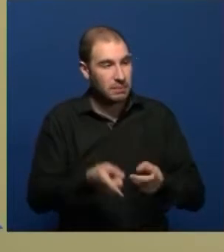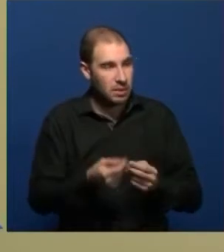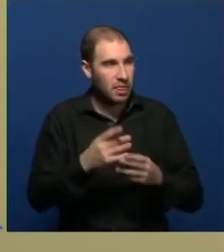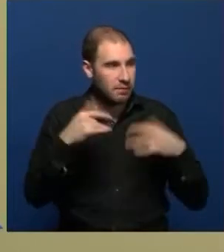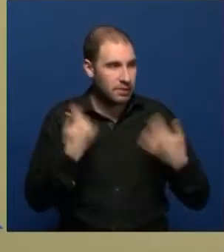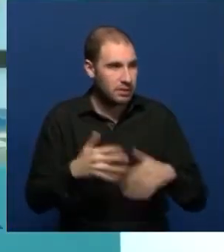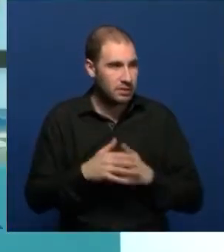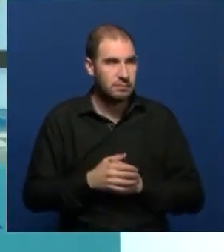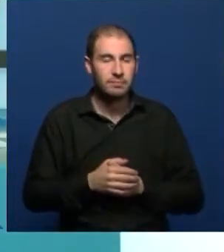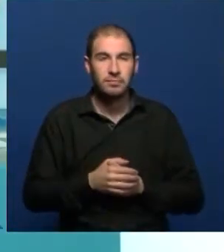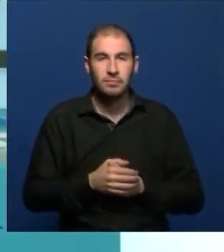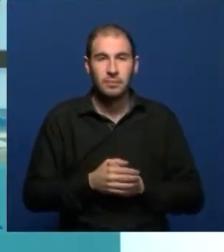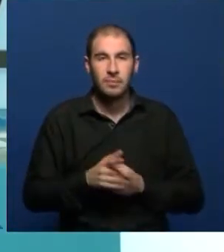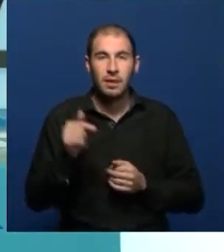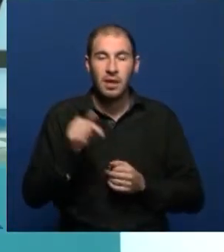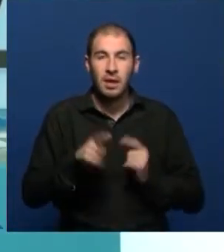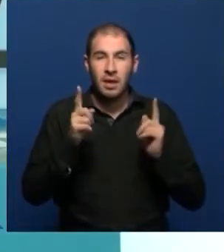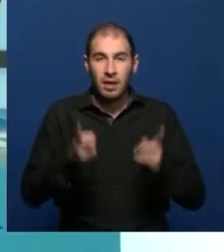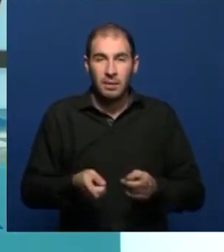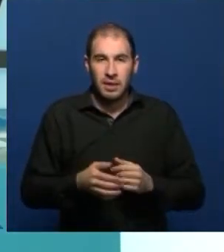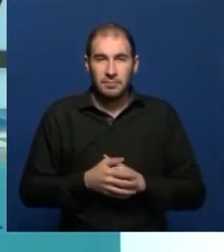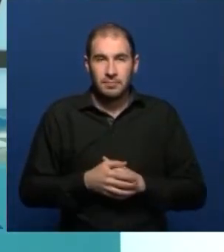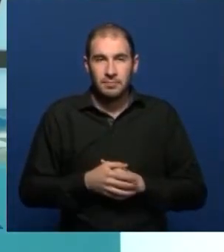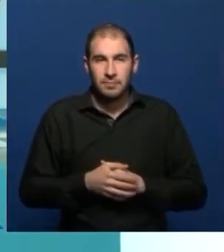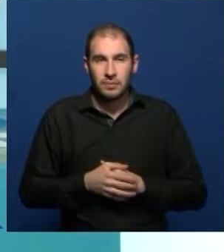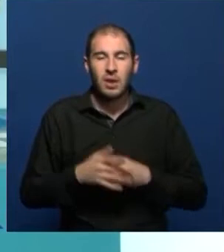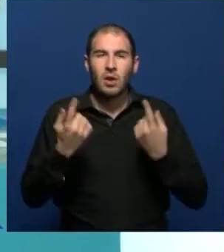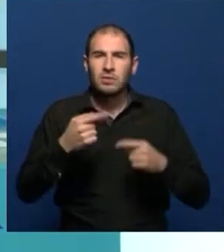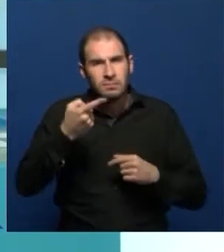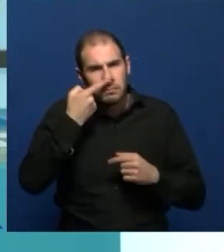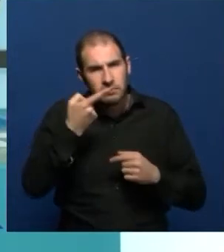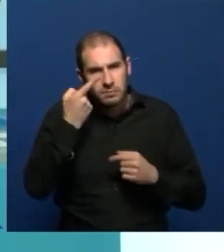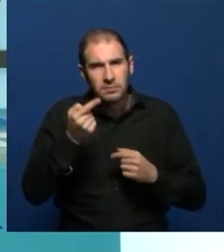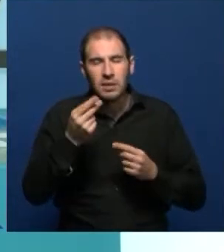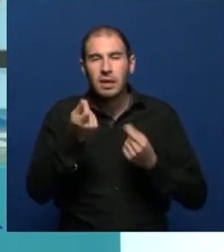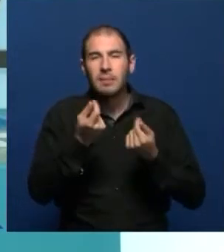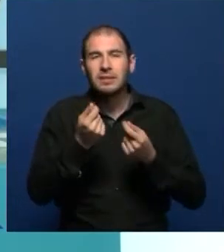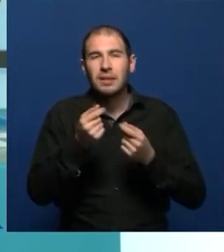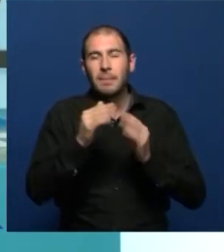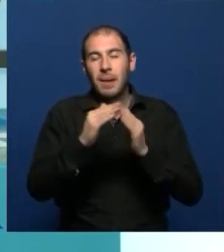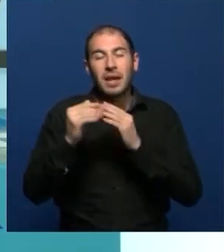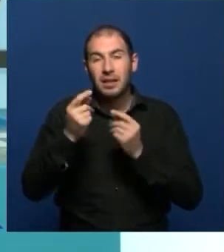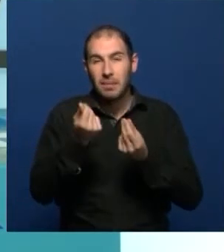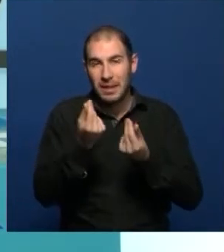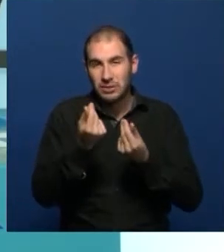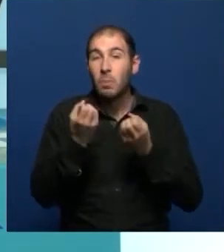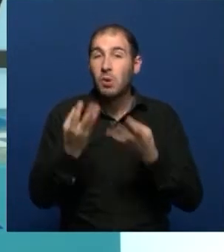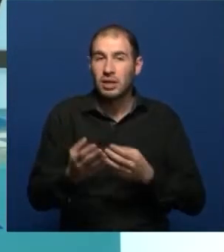cuesta. Bueno, ese también es un aspecto interesante del índice barrial de precios, ¿no?